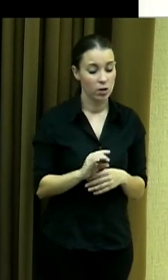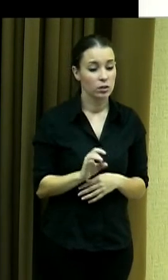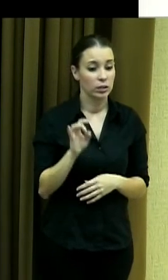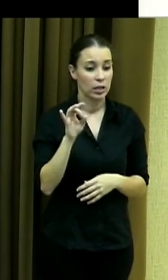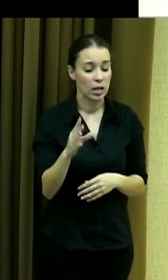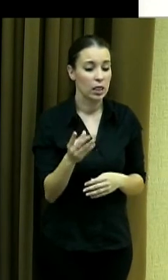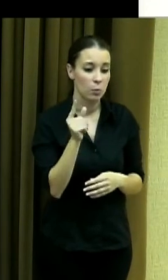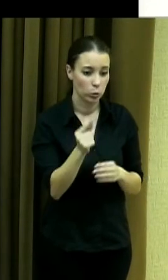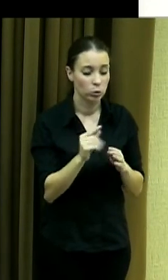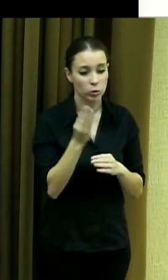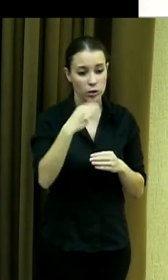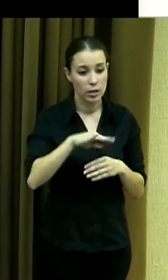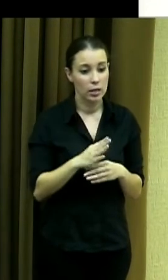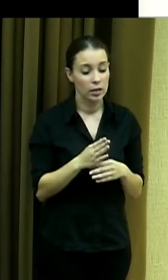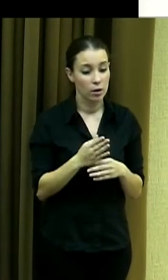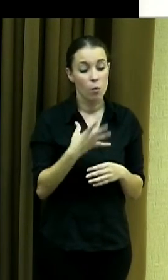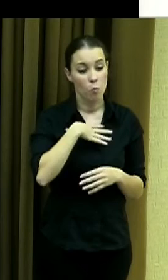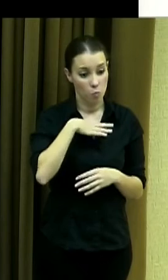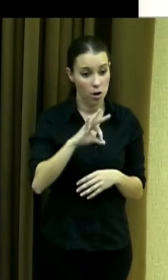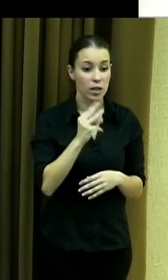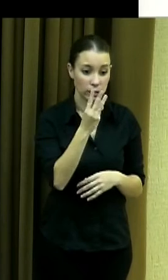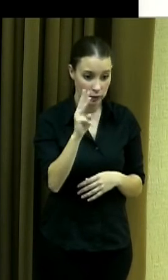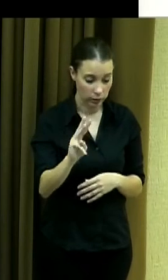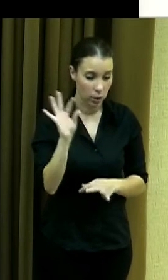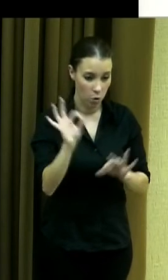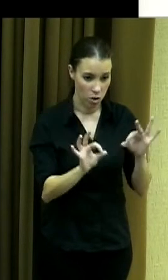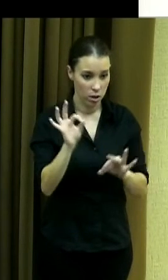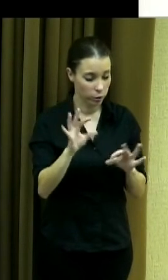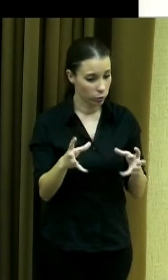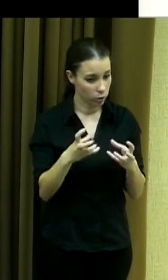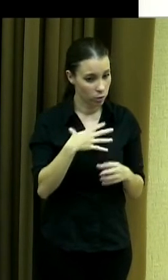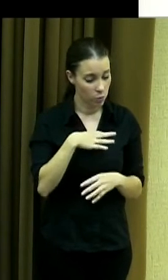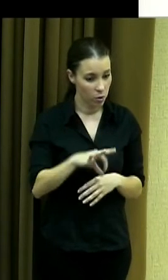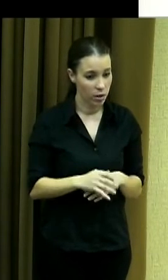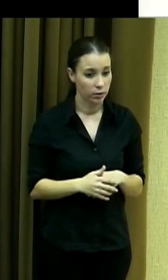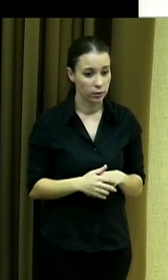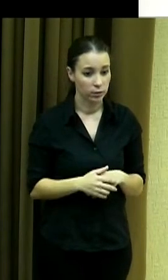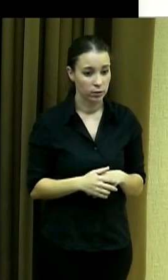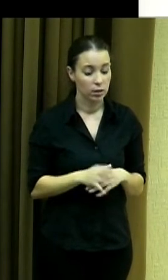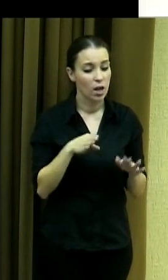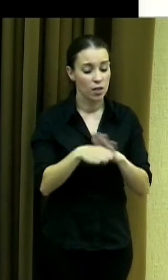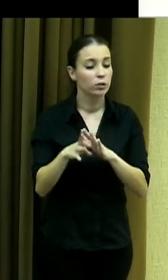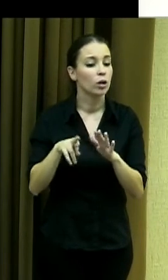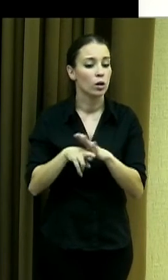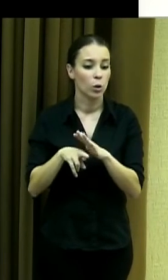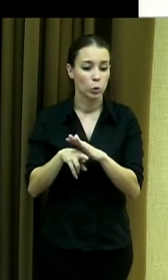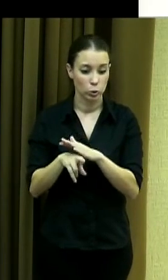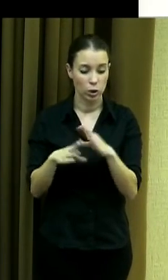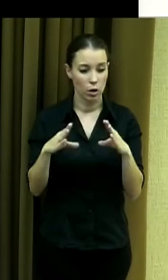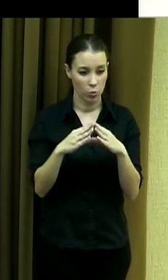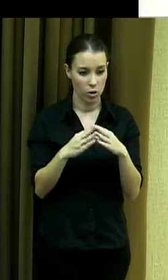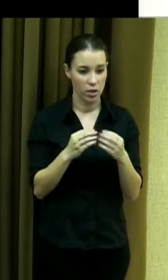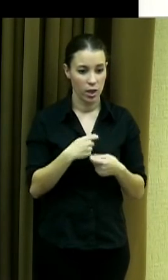discapacidad intelectual, puede llegar a conseguir el 33% y tener acceso a los recursos que la comunidad ofrece.